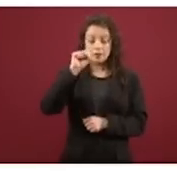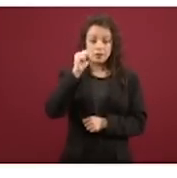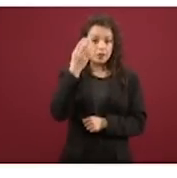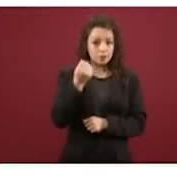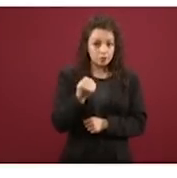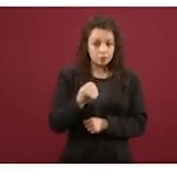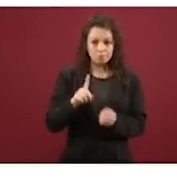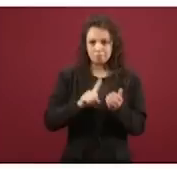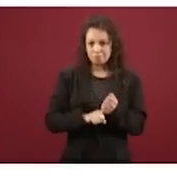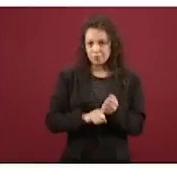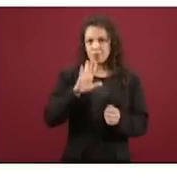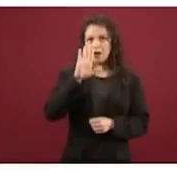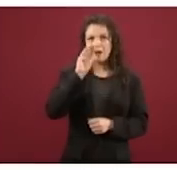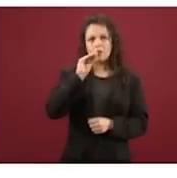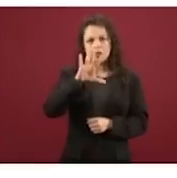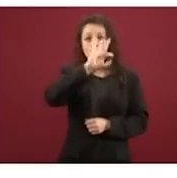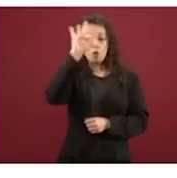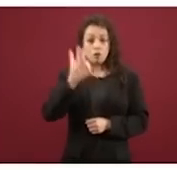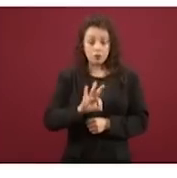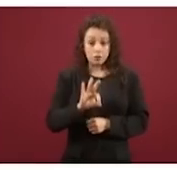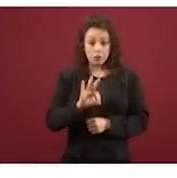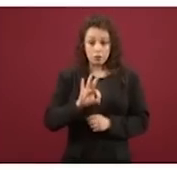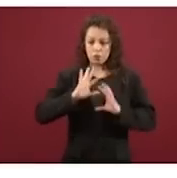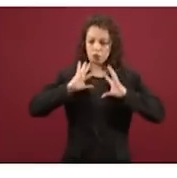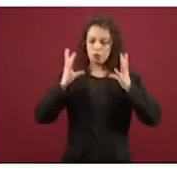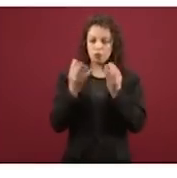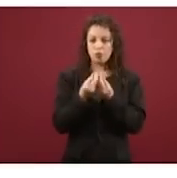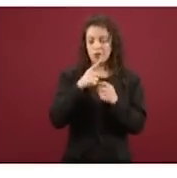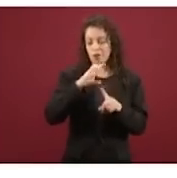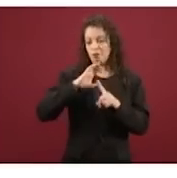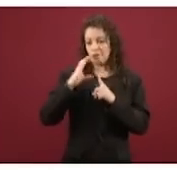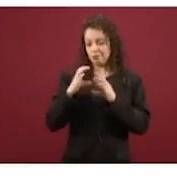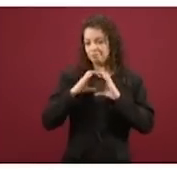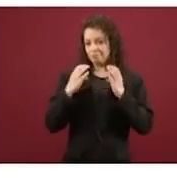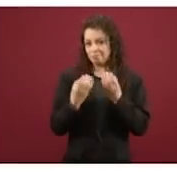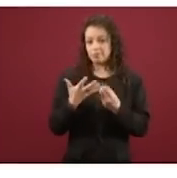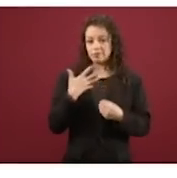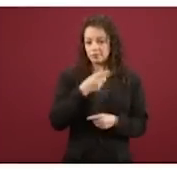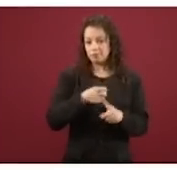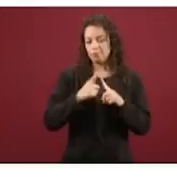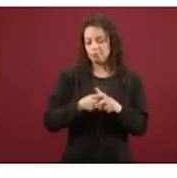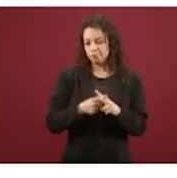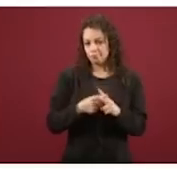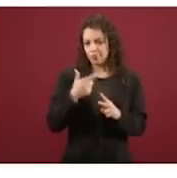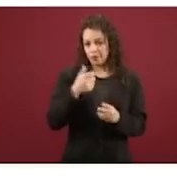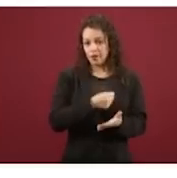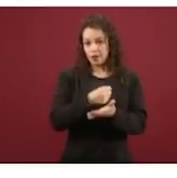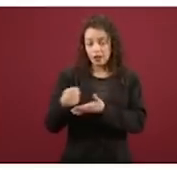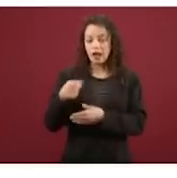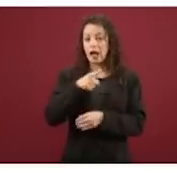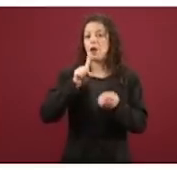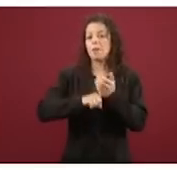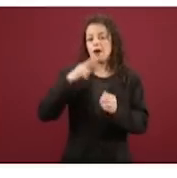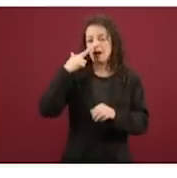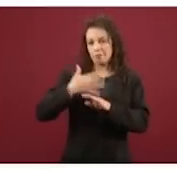22.969, es decir, el 95% de todos los comités tienen en el manejo de los recursos a una mujer.